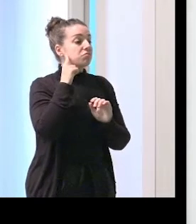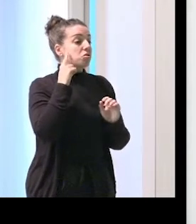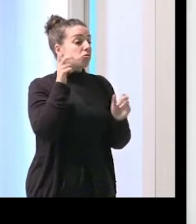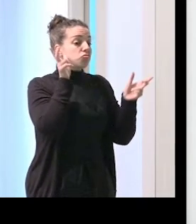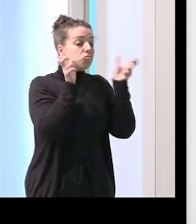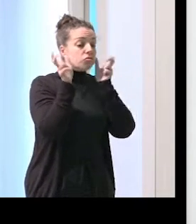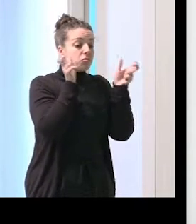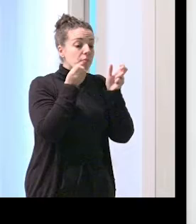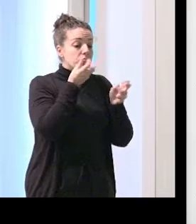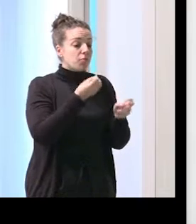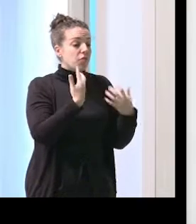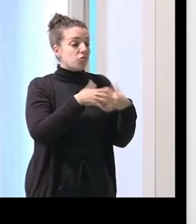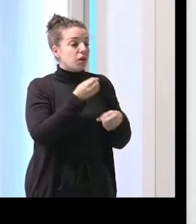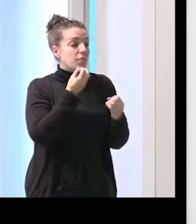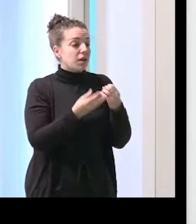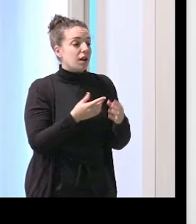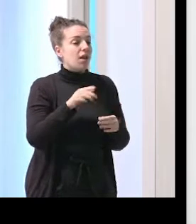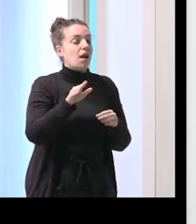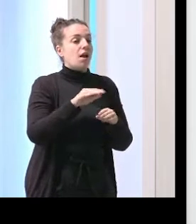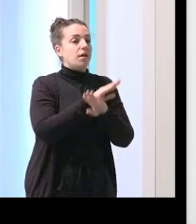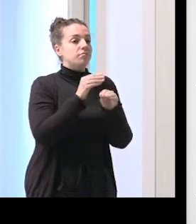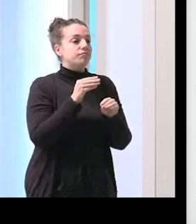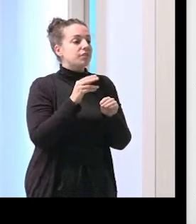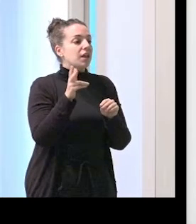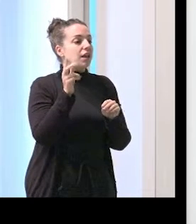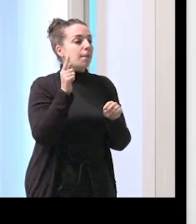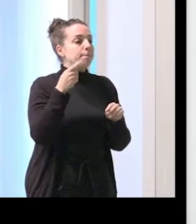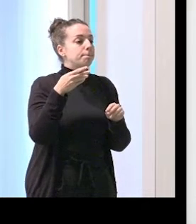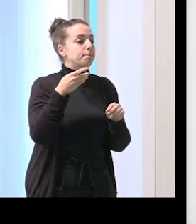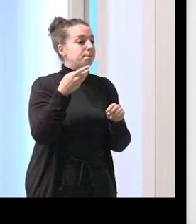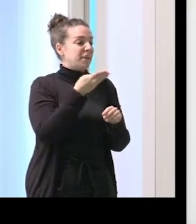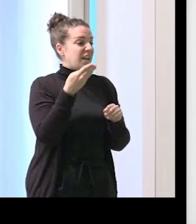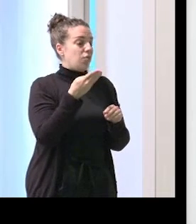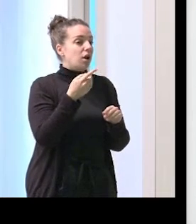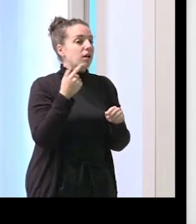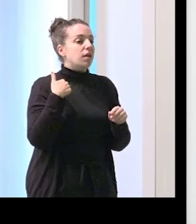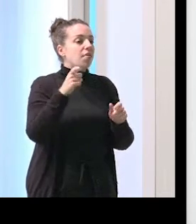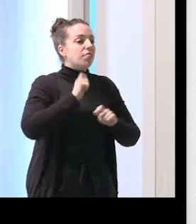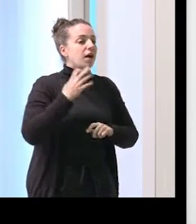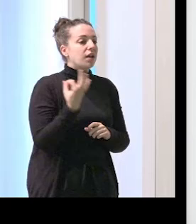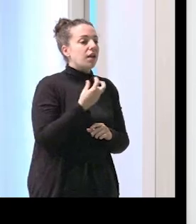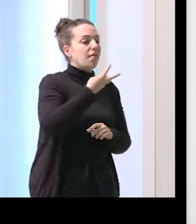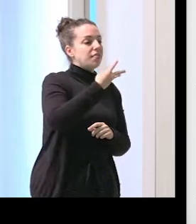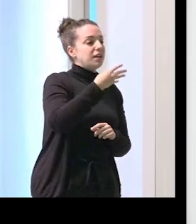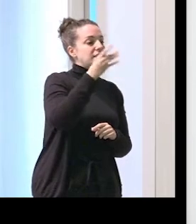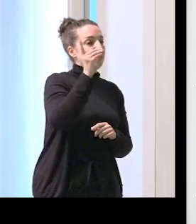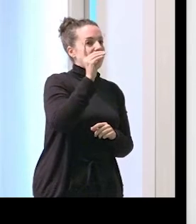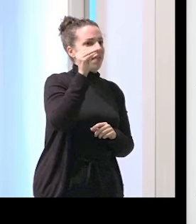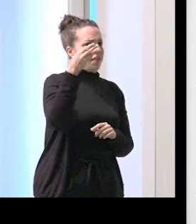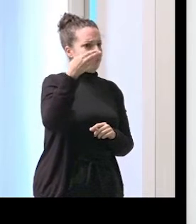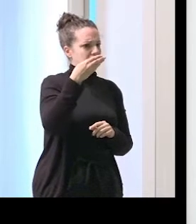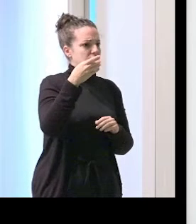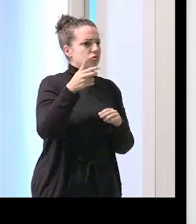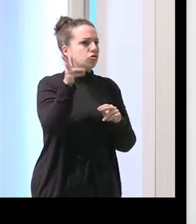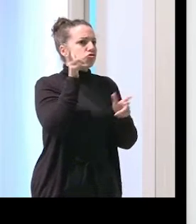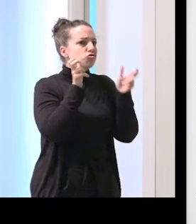el proceso auditivo central. La suma binaural nos va a proporcionar 2 o 3 decibelios por encima del umbral